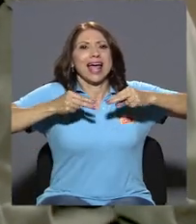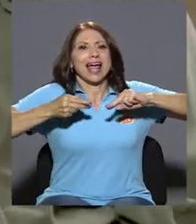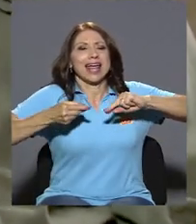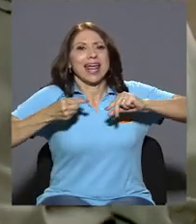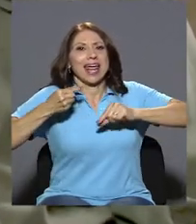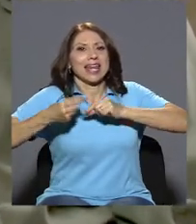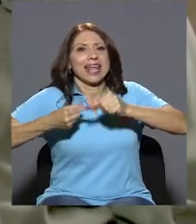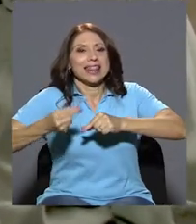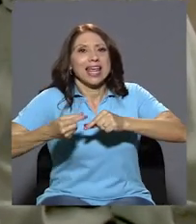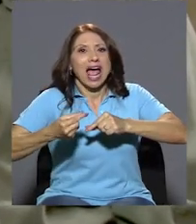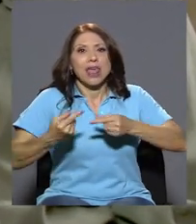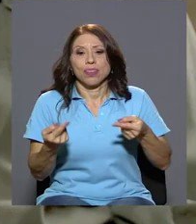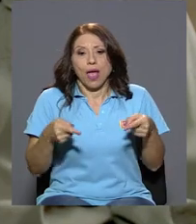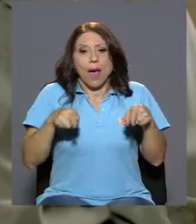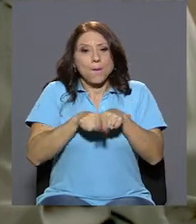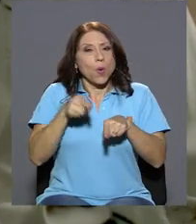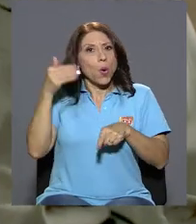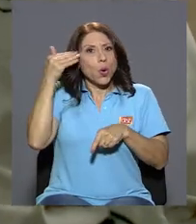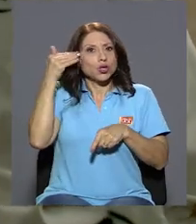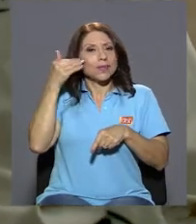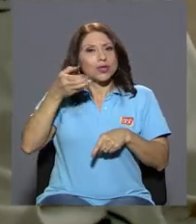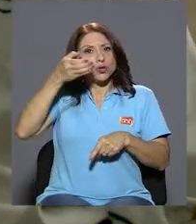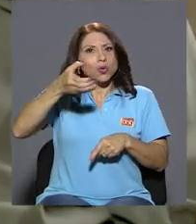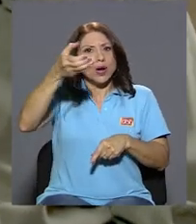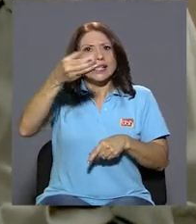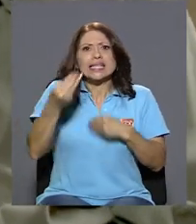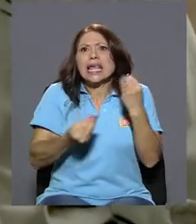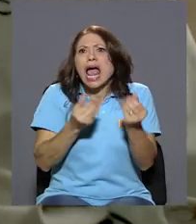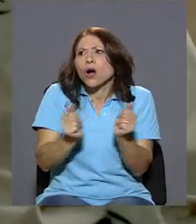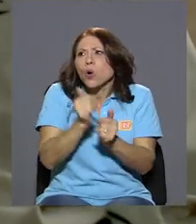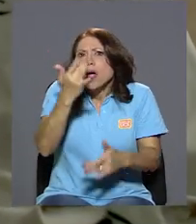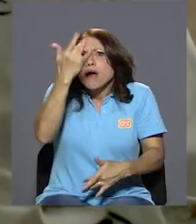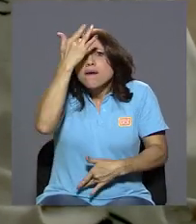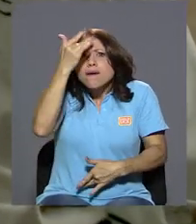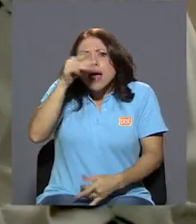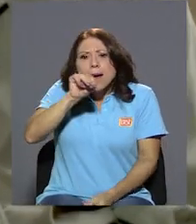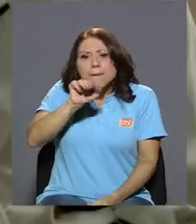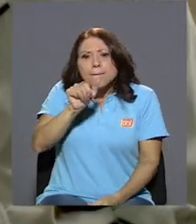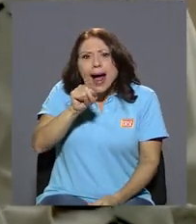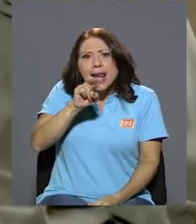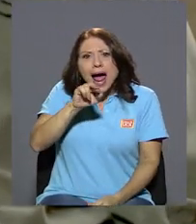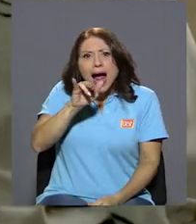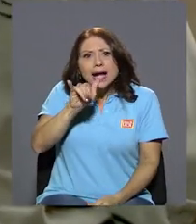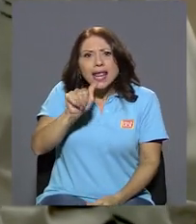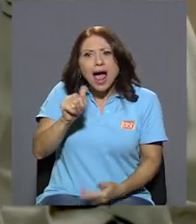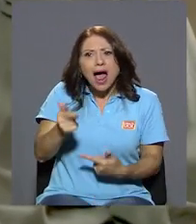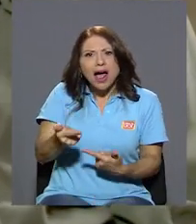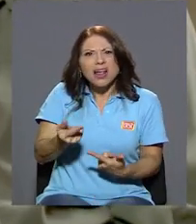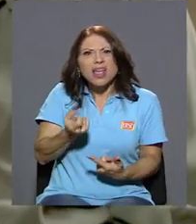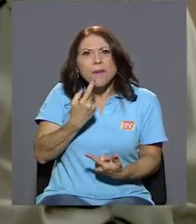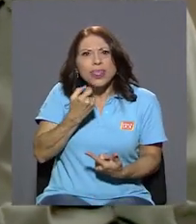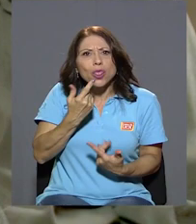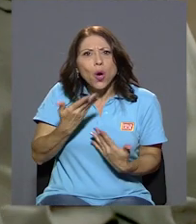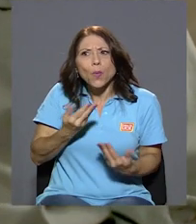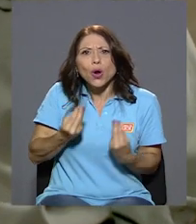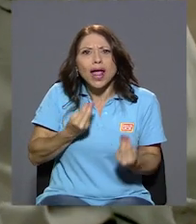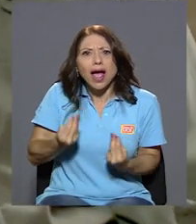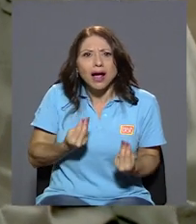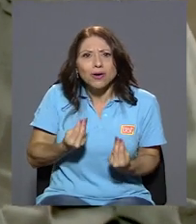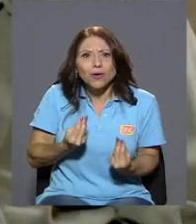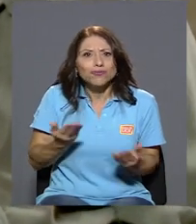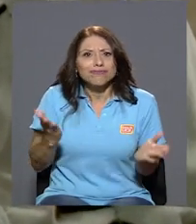conocimientos culturales lo que hago con la malaria es que me tomo que algo que no había verdad es ese